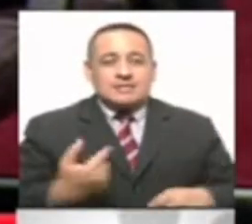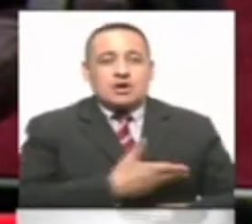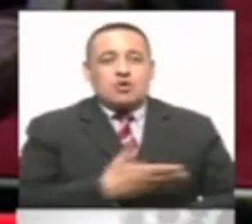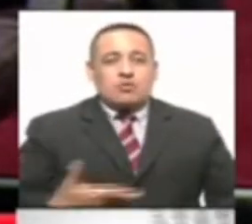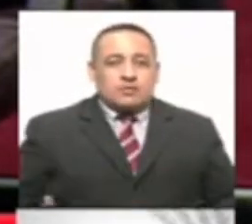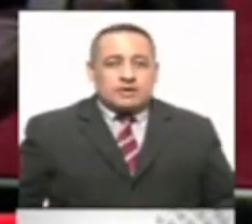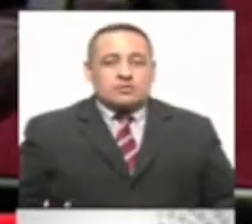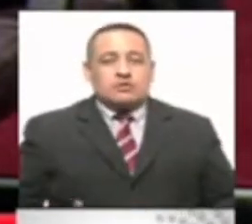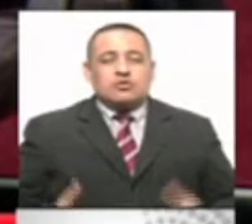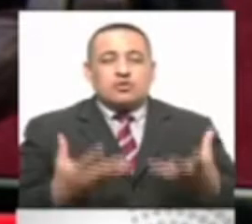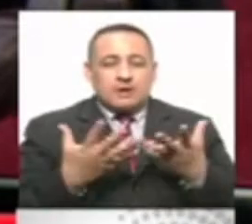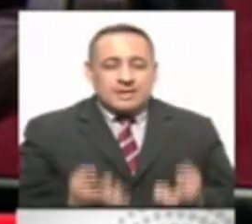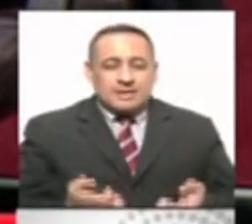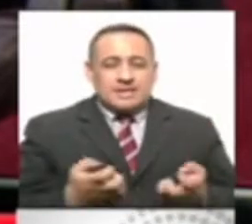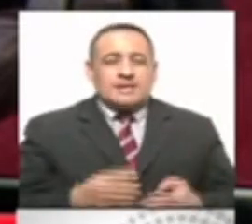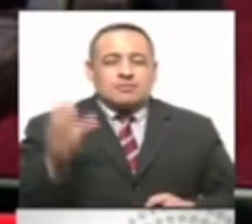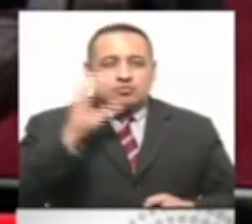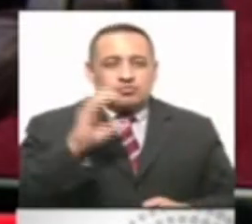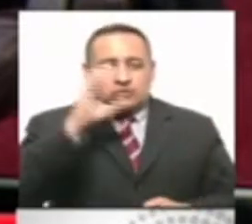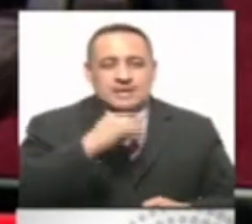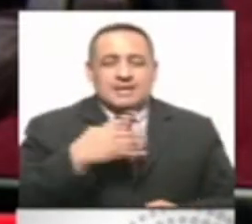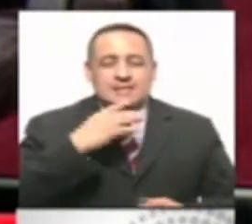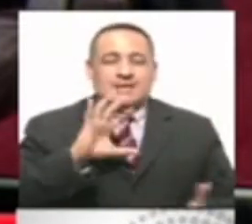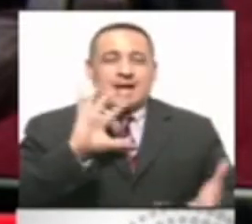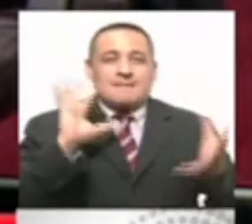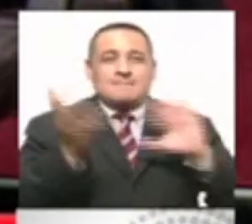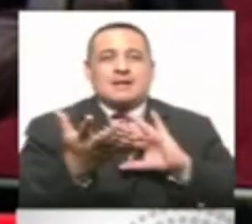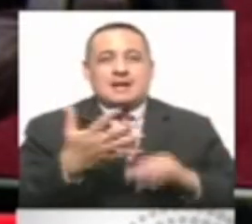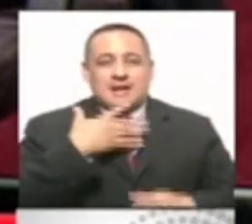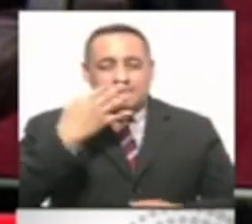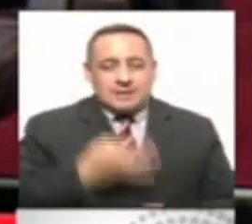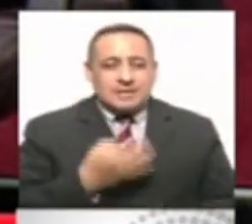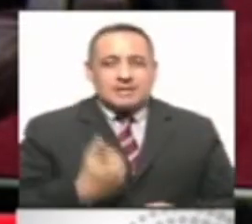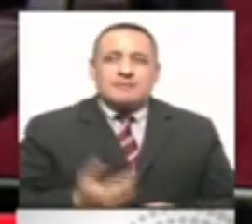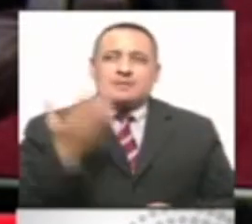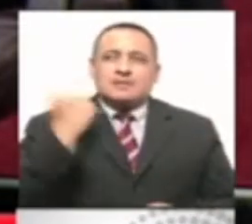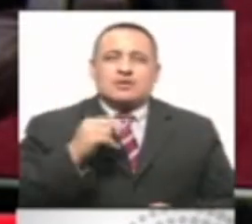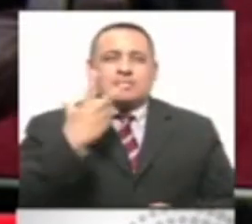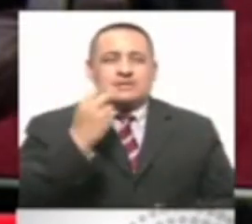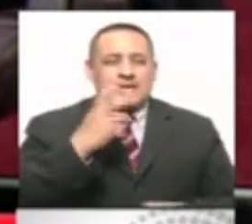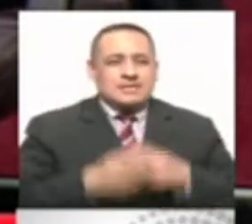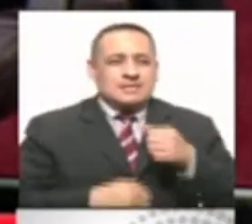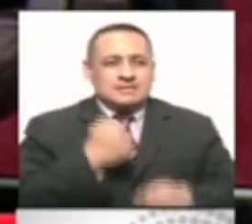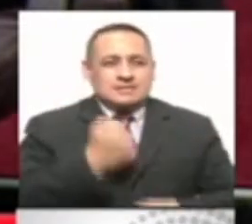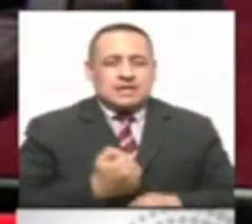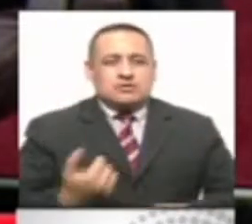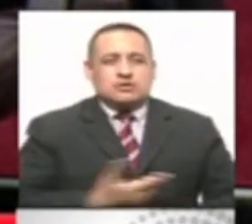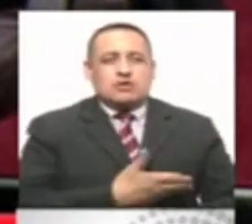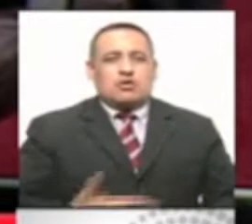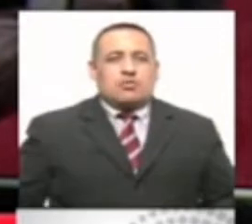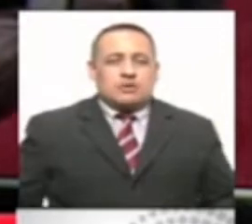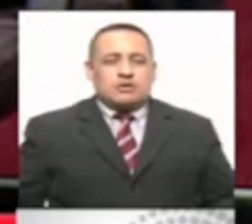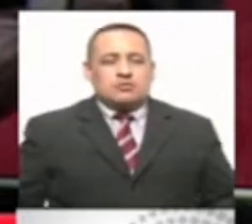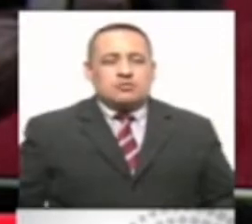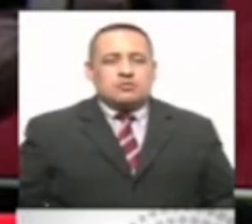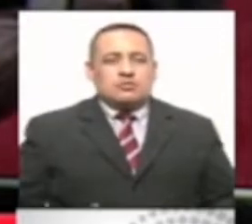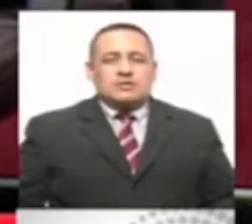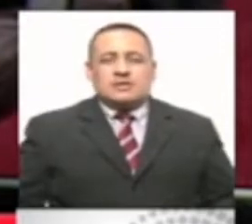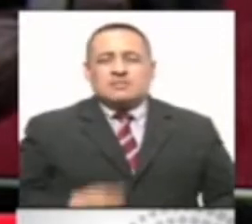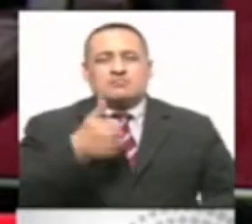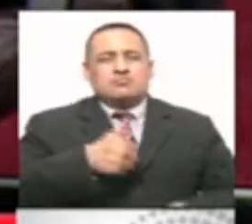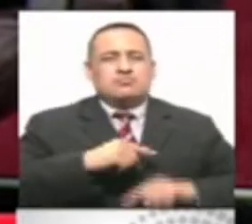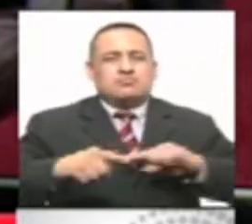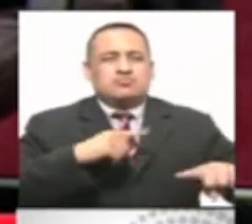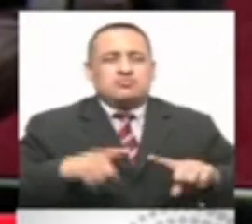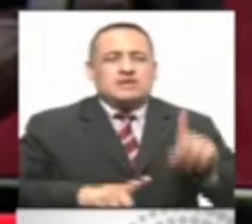gobierno lo que pretende es cambiar esa realidad de hace 30 años de gobierno neoliberal capitalista, que aquellos